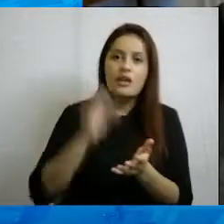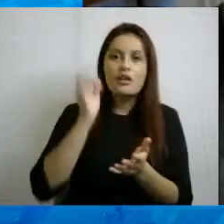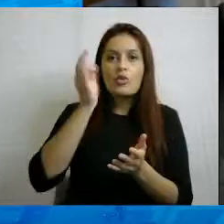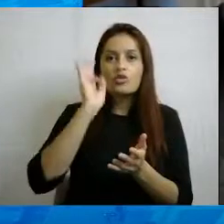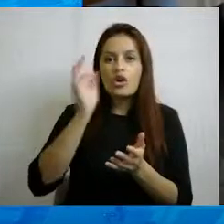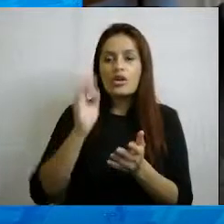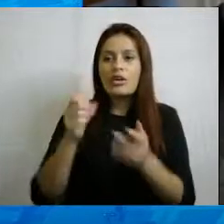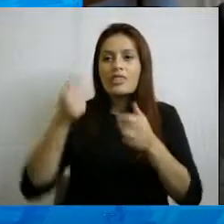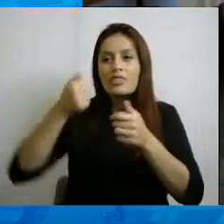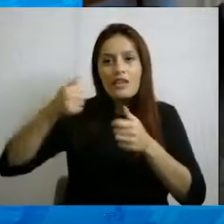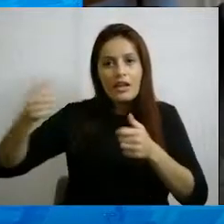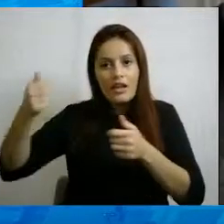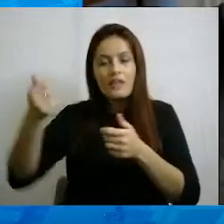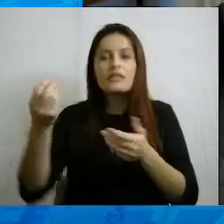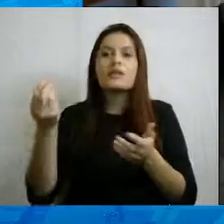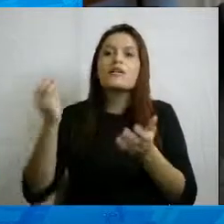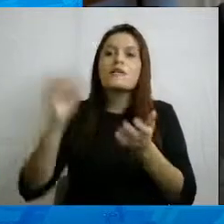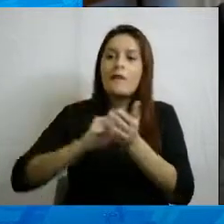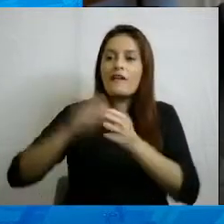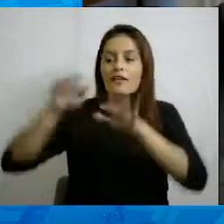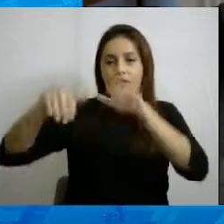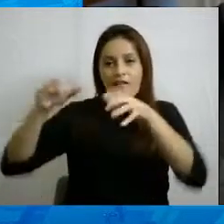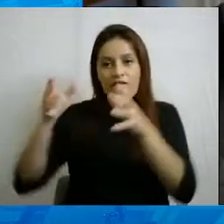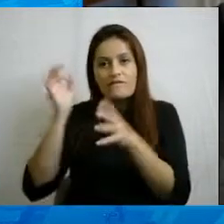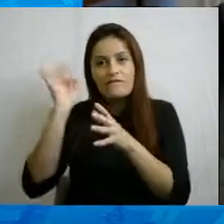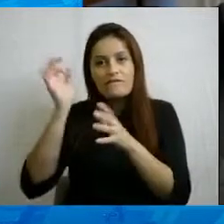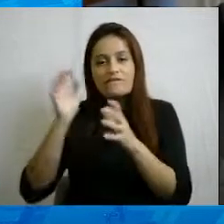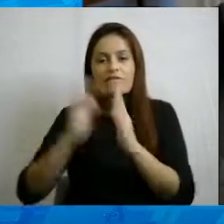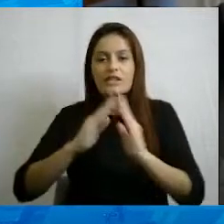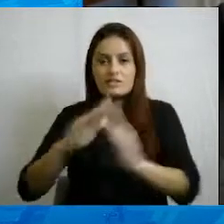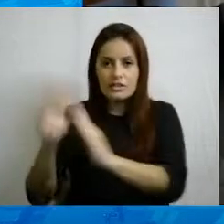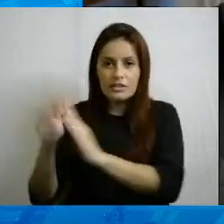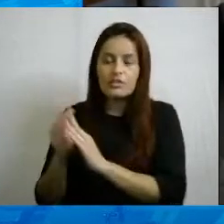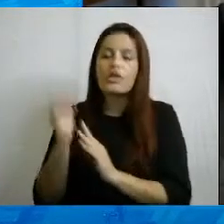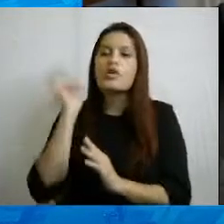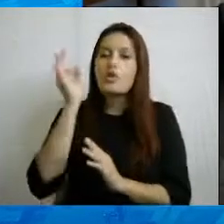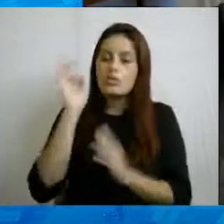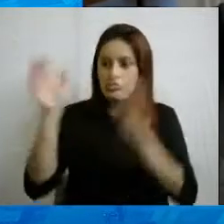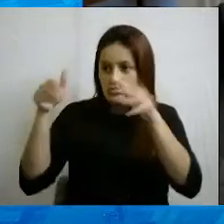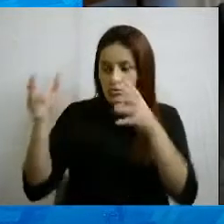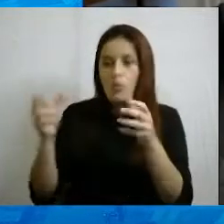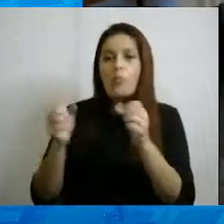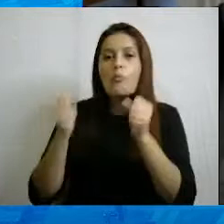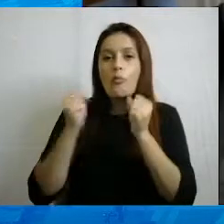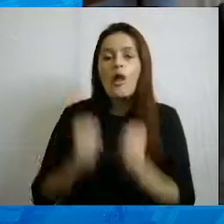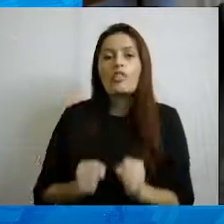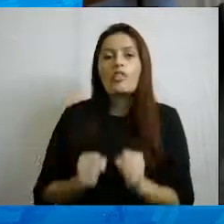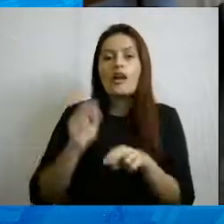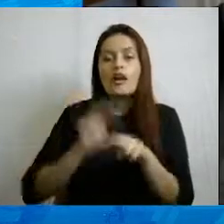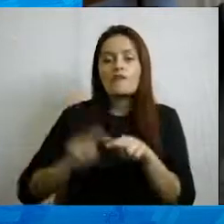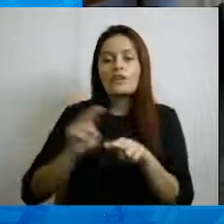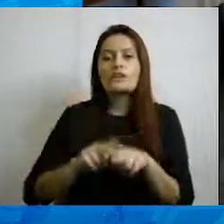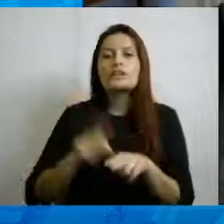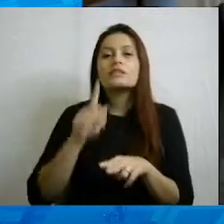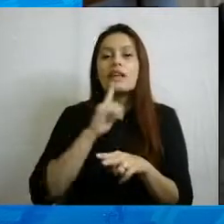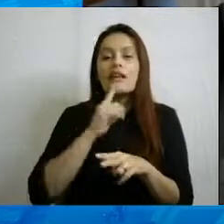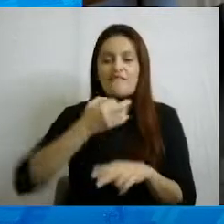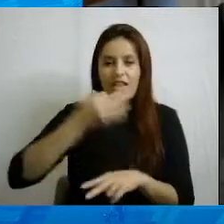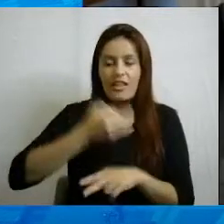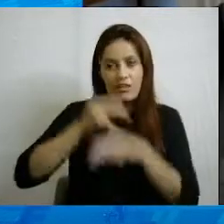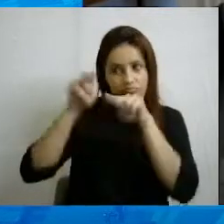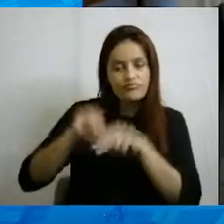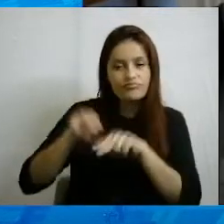los dirigentes, con los vecinos de la comunidad de Pomaire, para que pueda haber real y efectiva